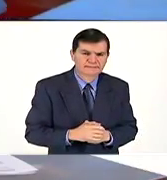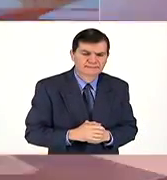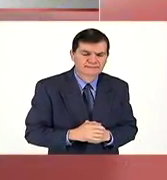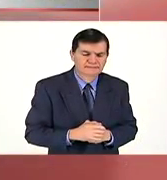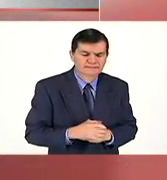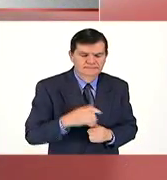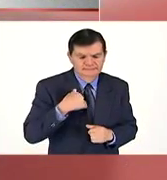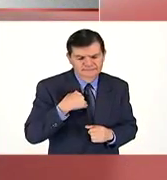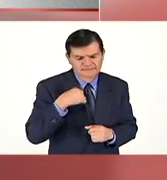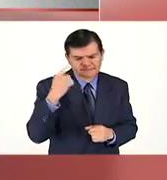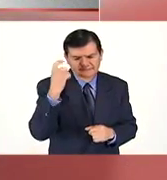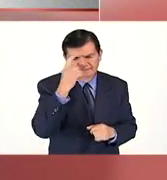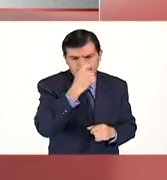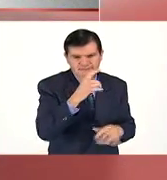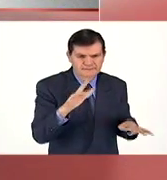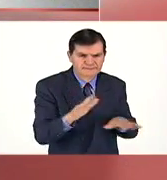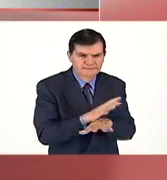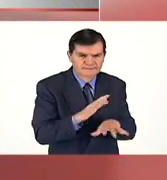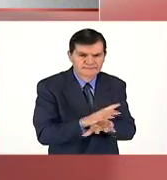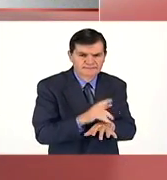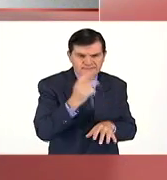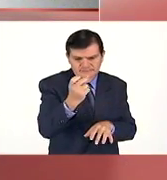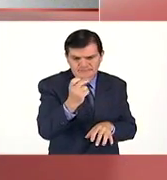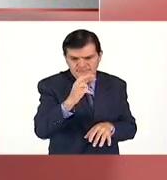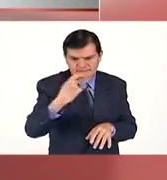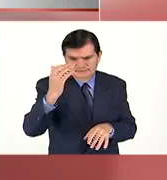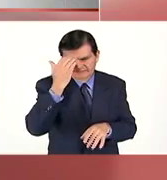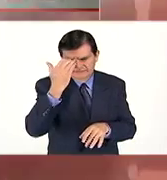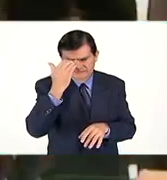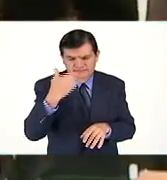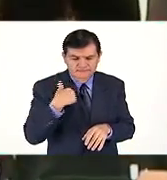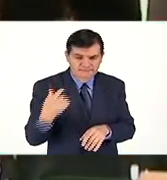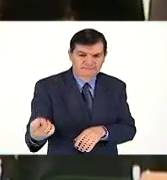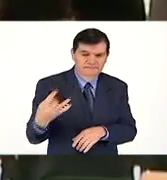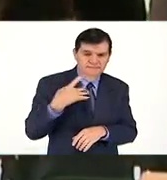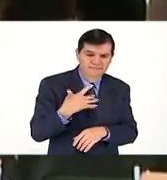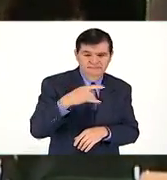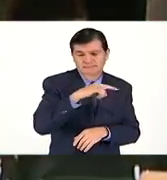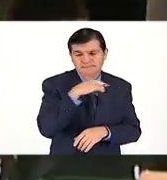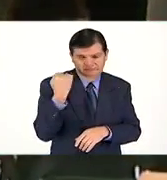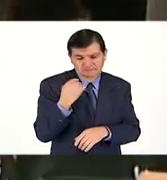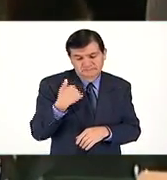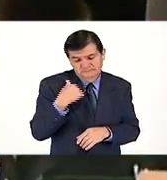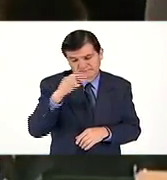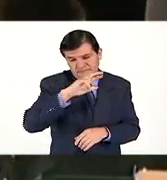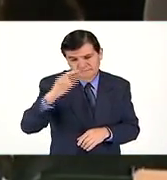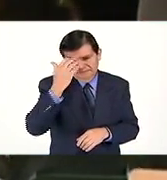Mira, yo lo veo muy difícil que haga algo. Él dijo que reconoció ayer la derrota. Dice, sin embargo,